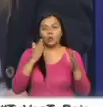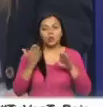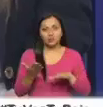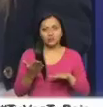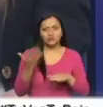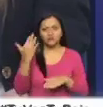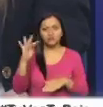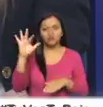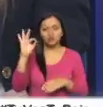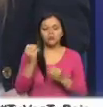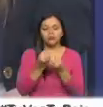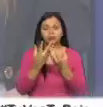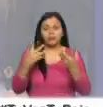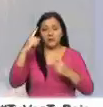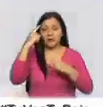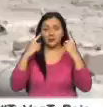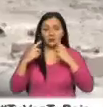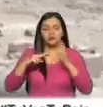de heridos en Siria.